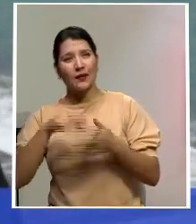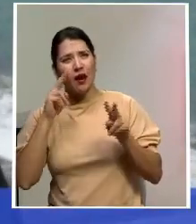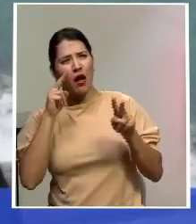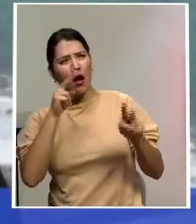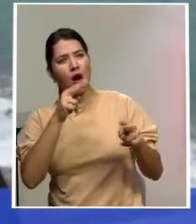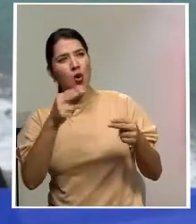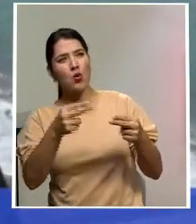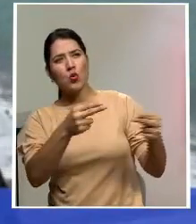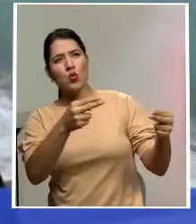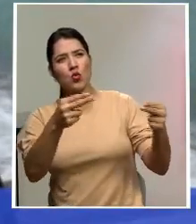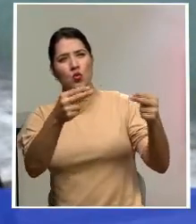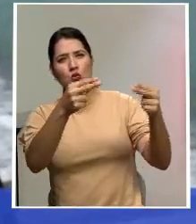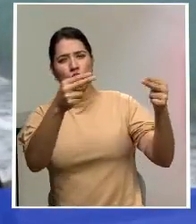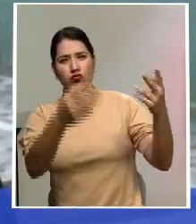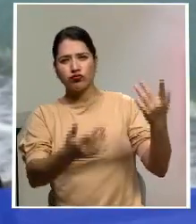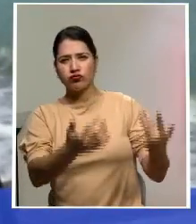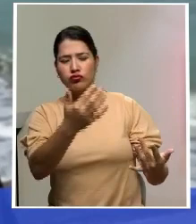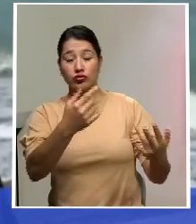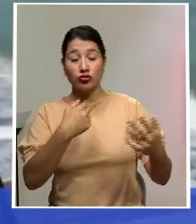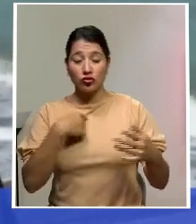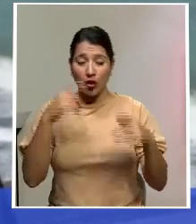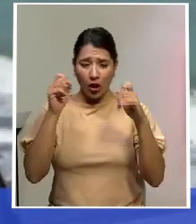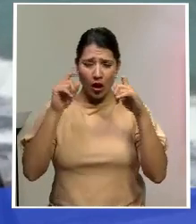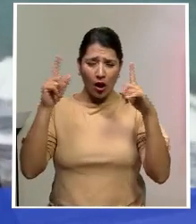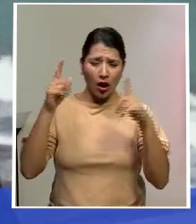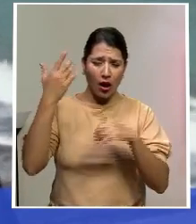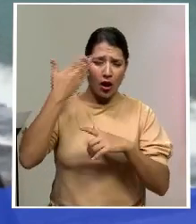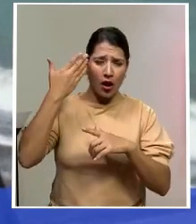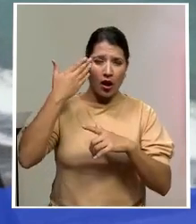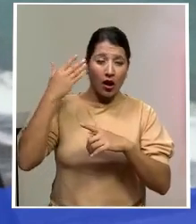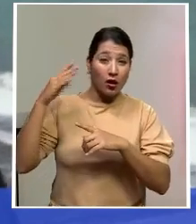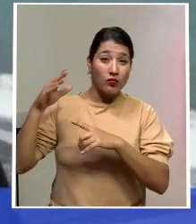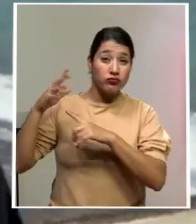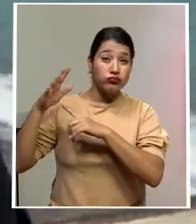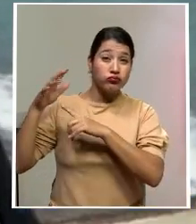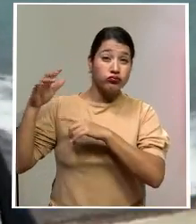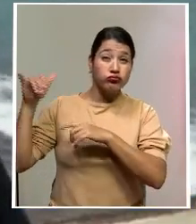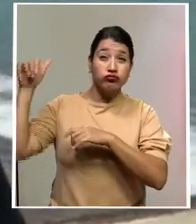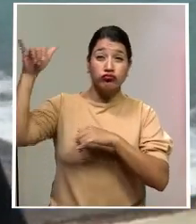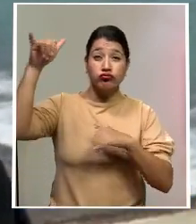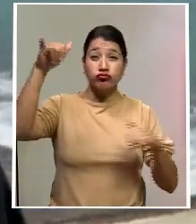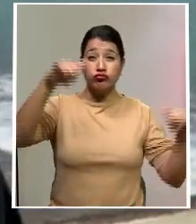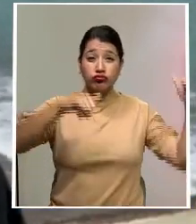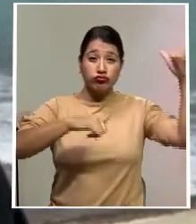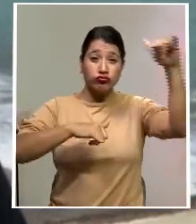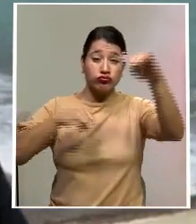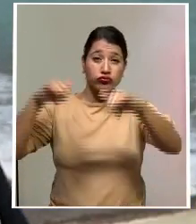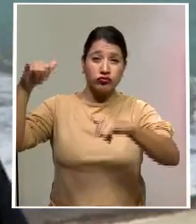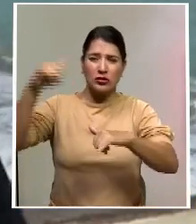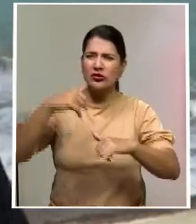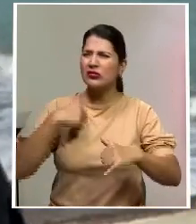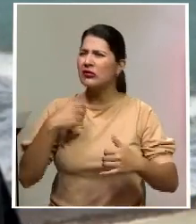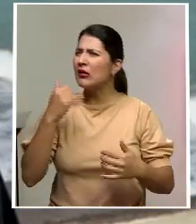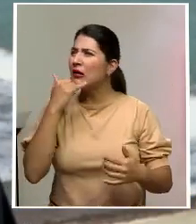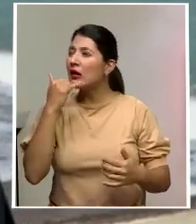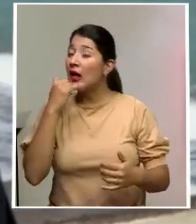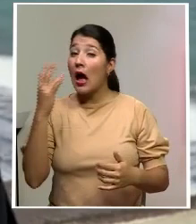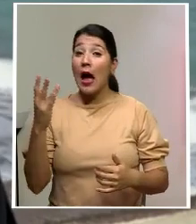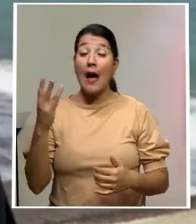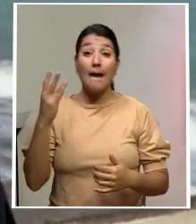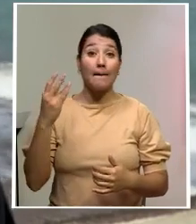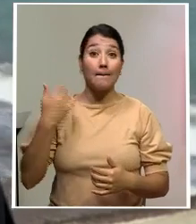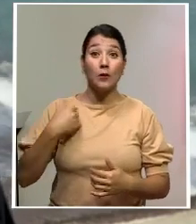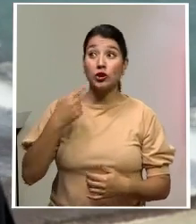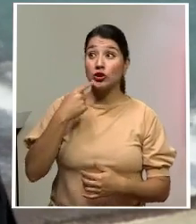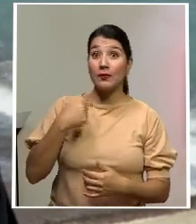Me desperté con el ruido de los aviones, me levanté de un salto y mi esposo me dijo que había un incendio. No teníamos electricidad, salí afuera y todo